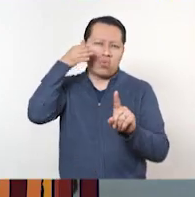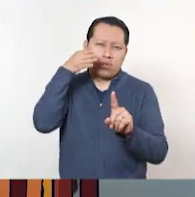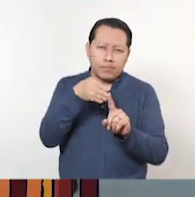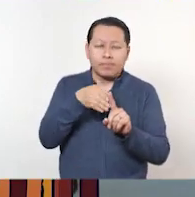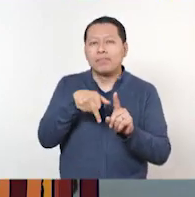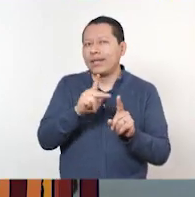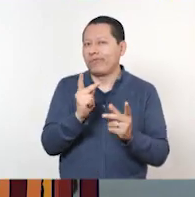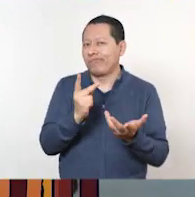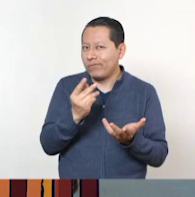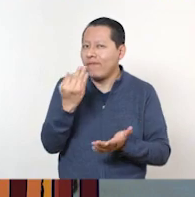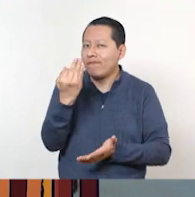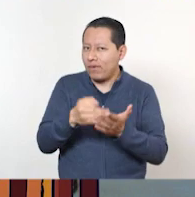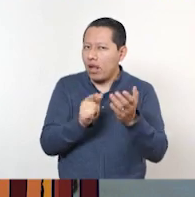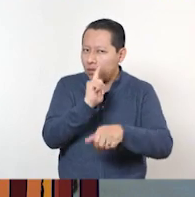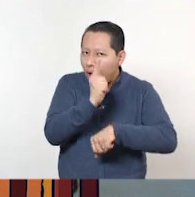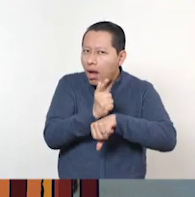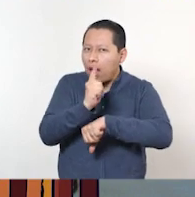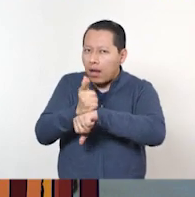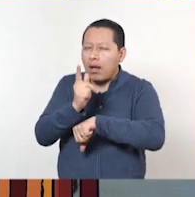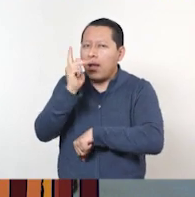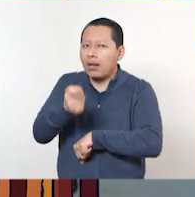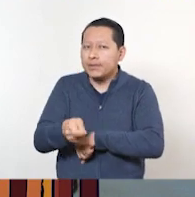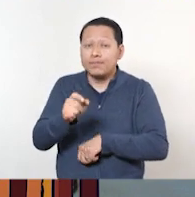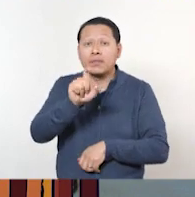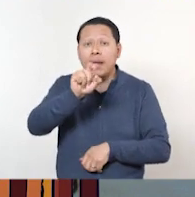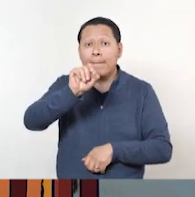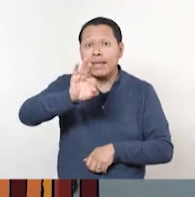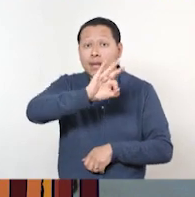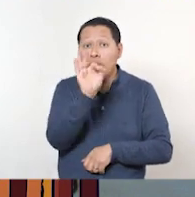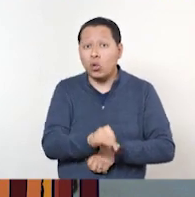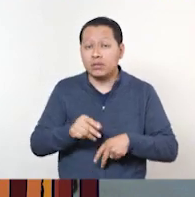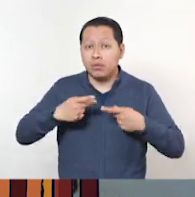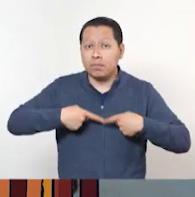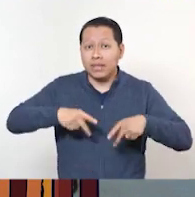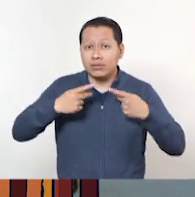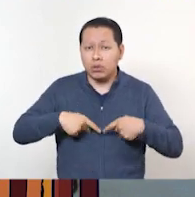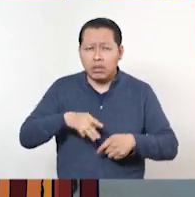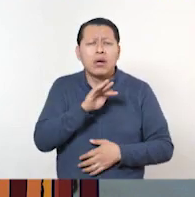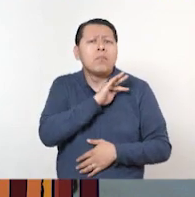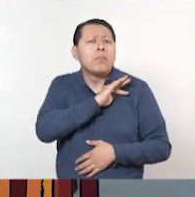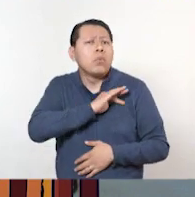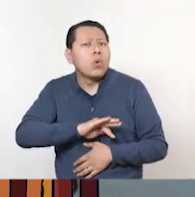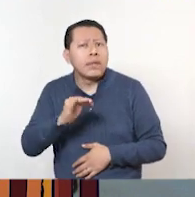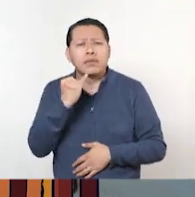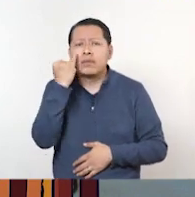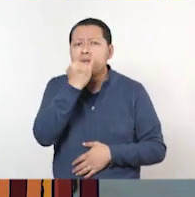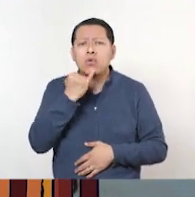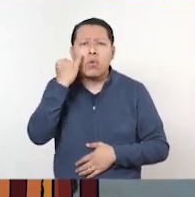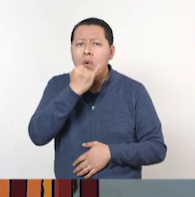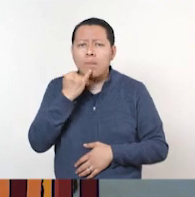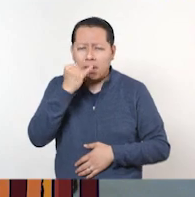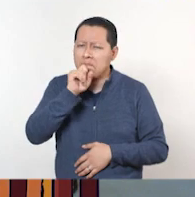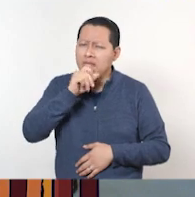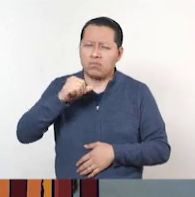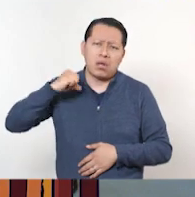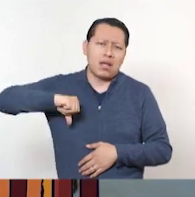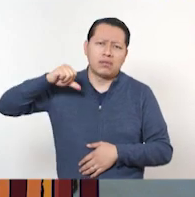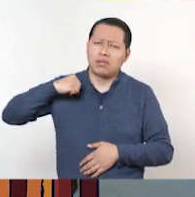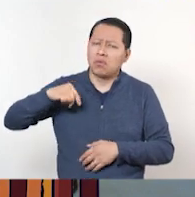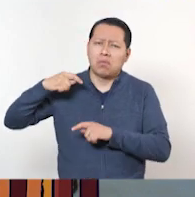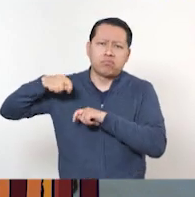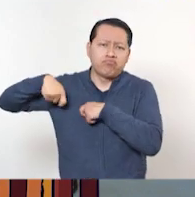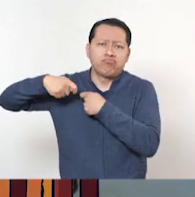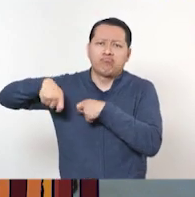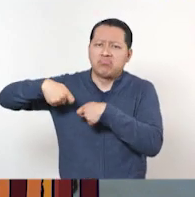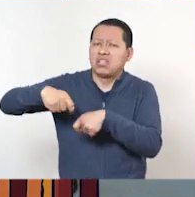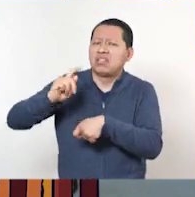solo español, y no se dan cuenta de la importancia que tiene para el 20% de nuestra población hablar la lengua de sus ancestros,